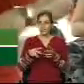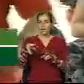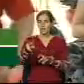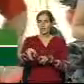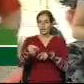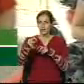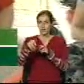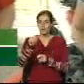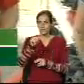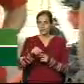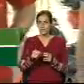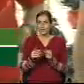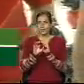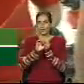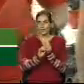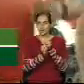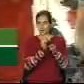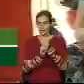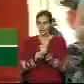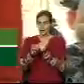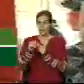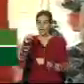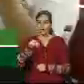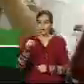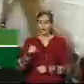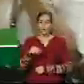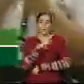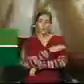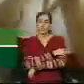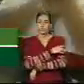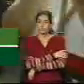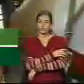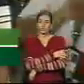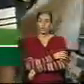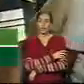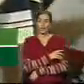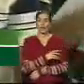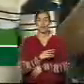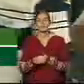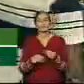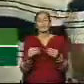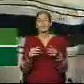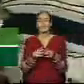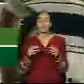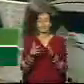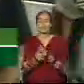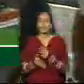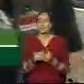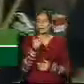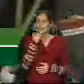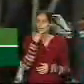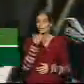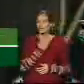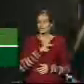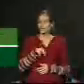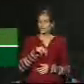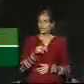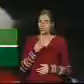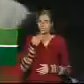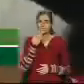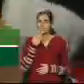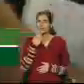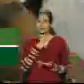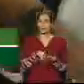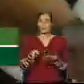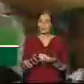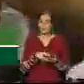agrarios acá en el Delta. Aquí la oposición venía haciendo toda una laraca de que nosotros le estamos